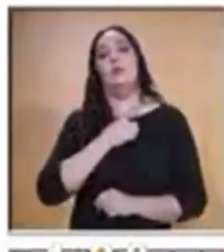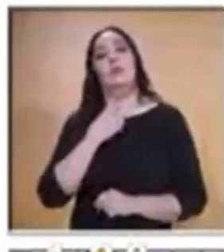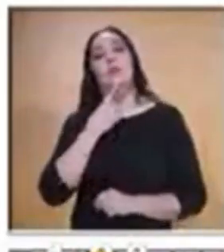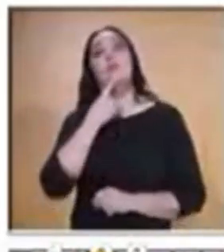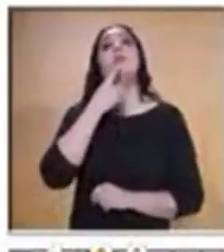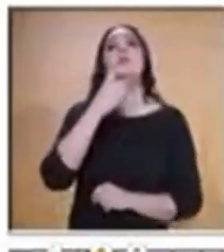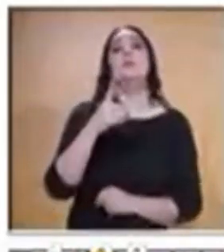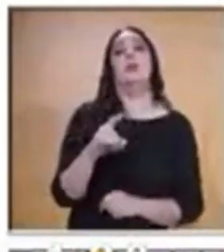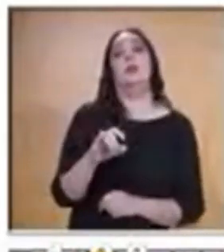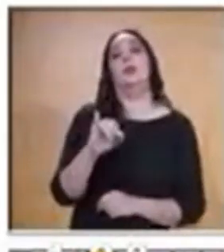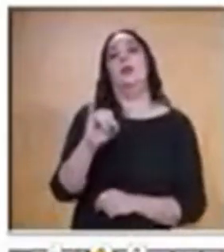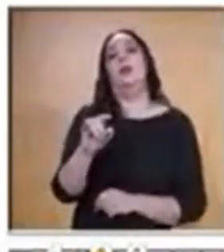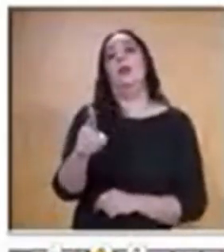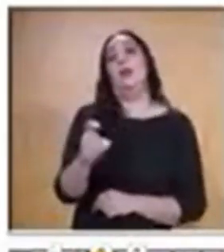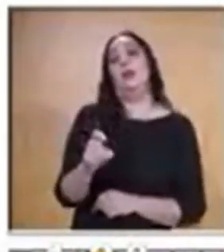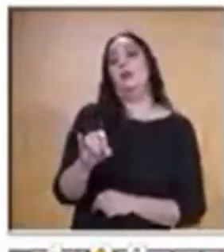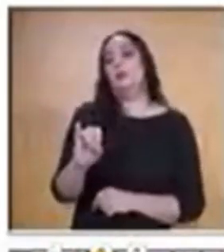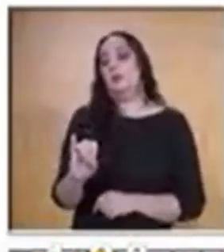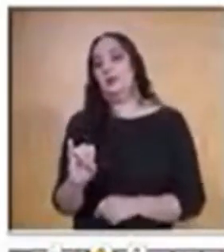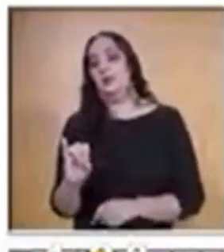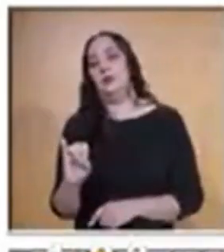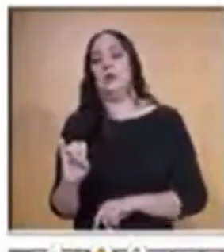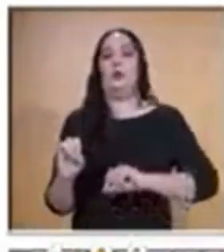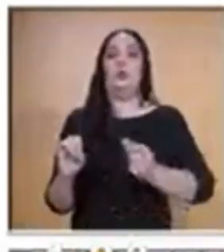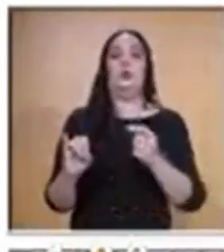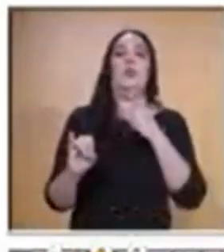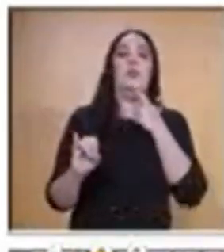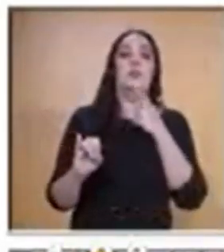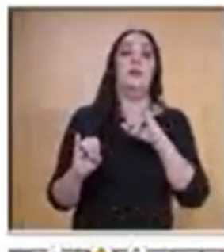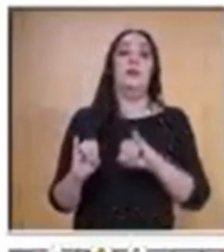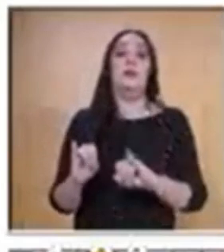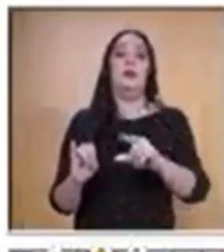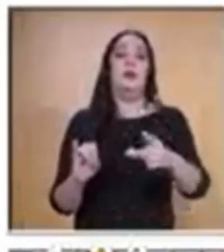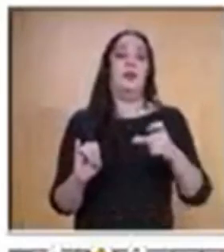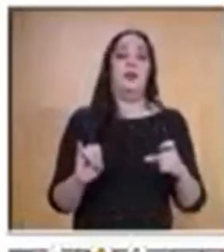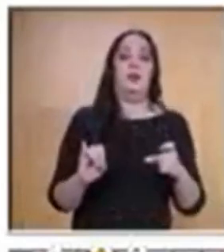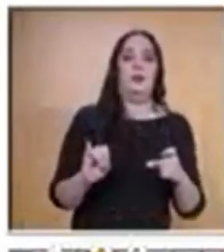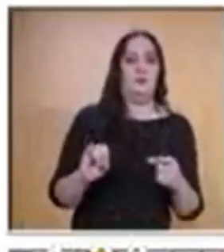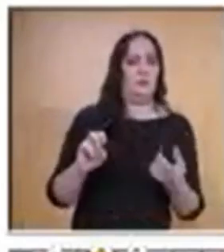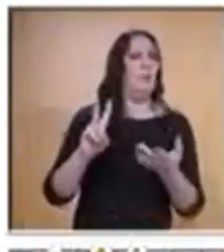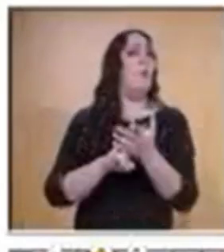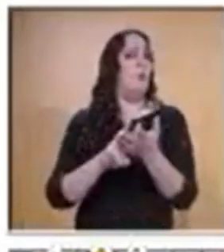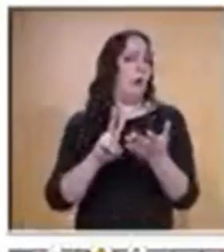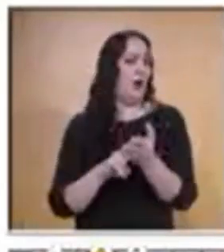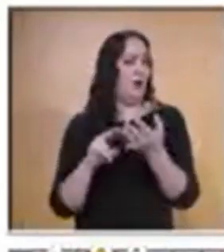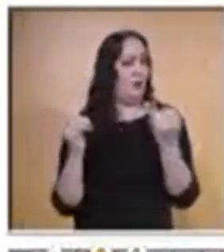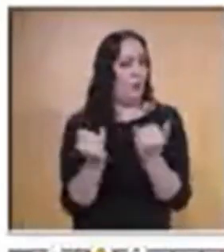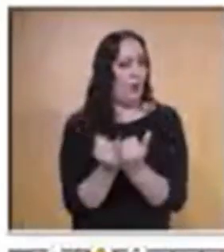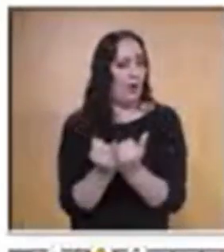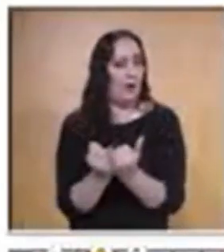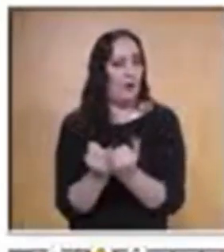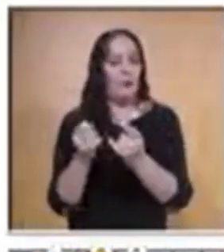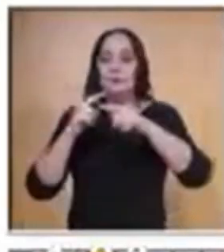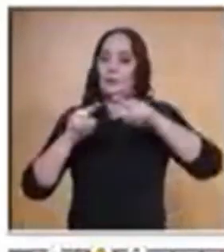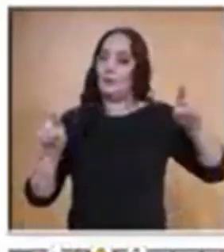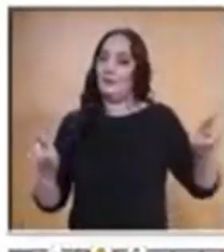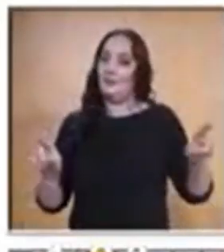la izquierda y en la otra la I a la derecha. La pregunta de reflexión es, ¿valdrán lo mismo estos números romanos?